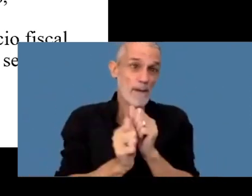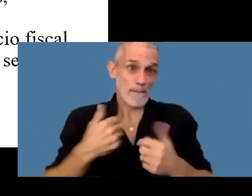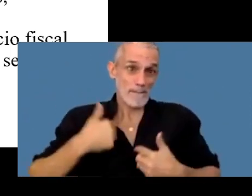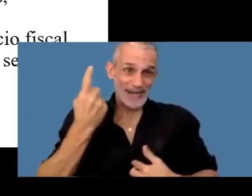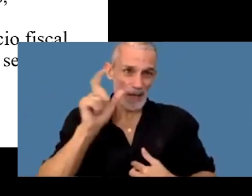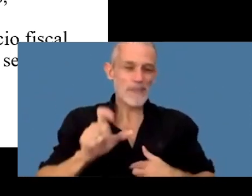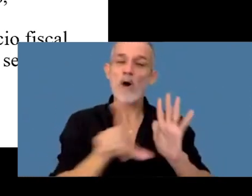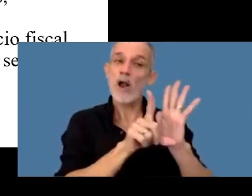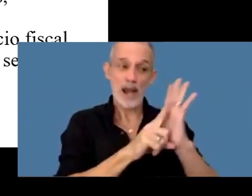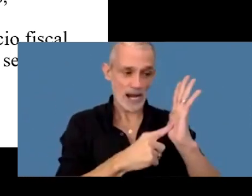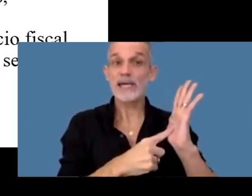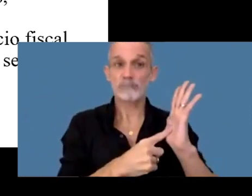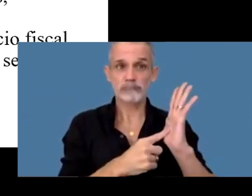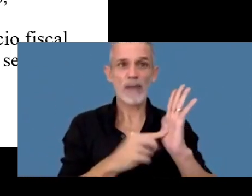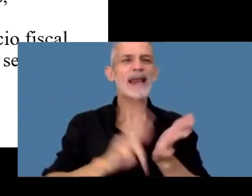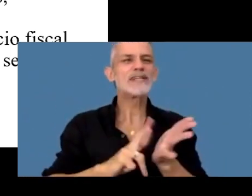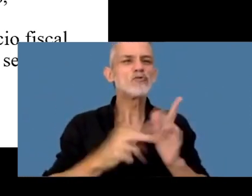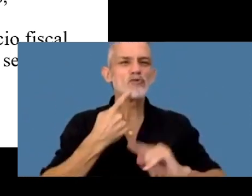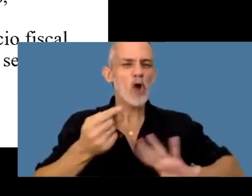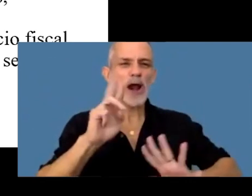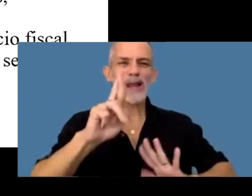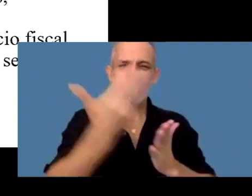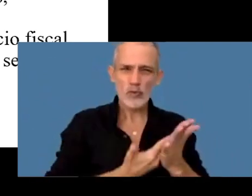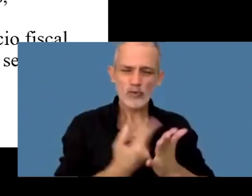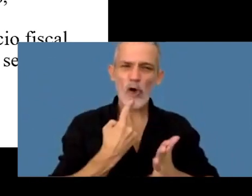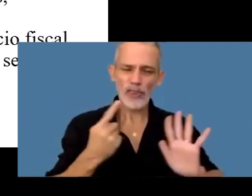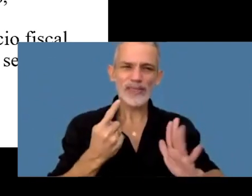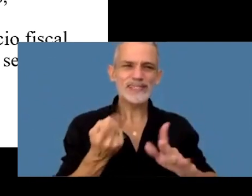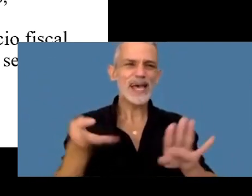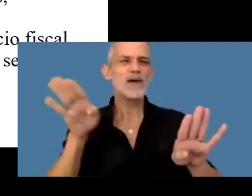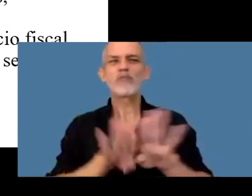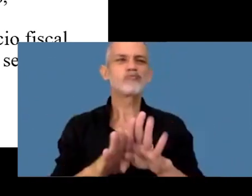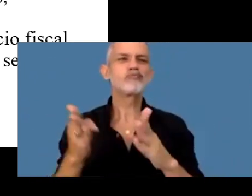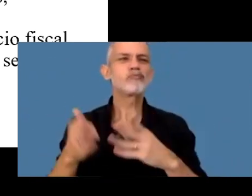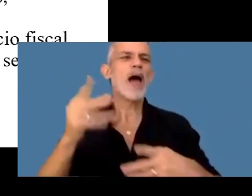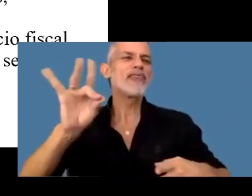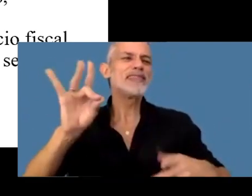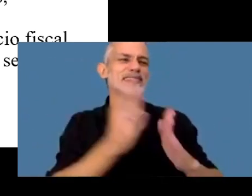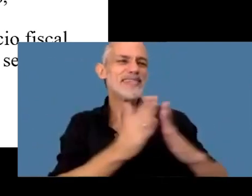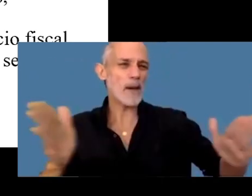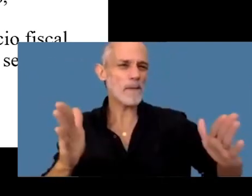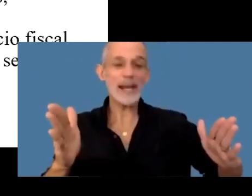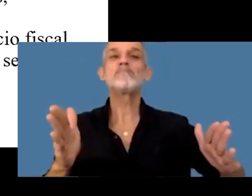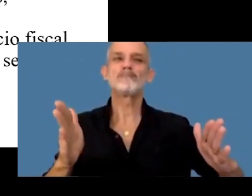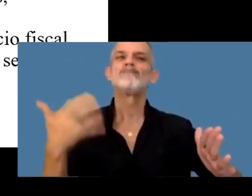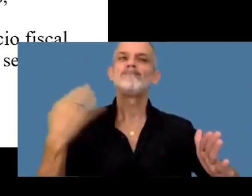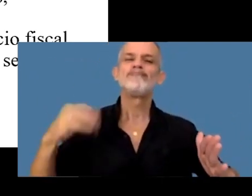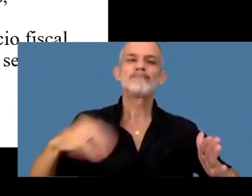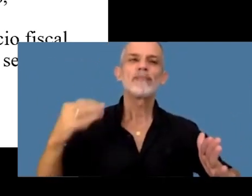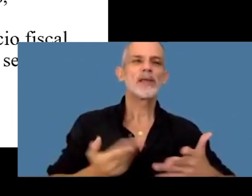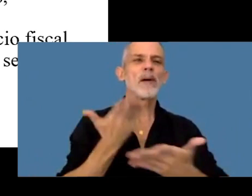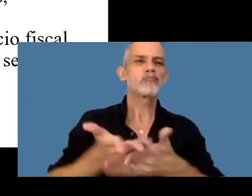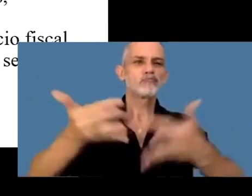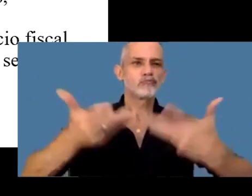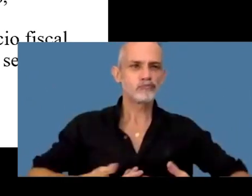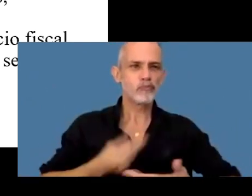lo plantea la resolución, como tienen cierre de ejercicio diciembre, tendrían que presentar la